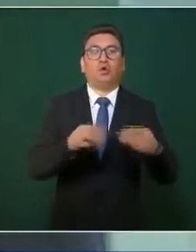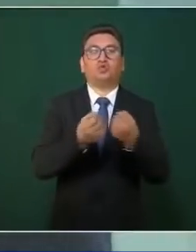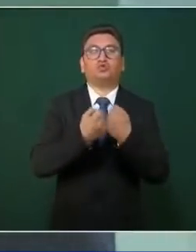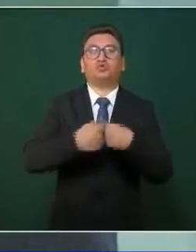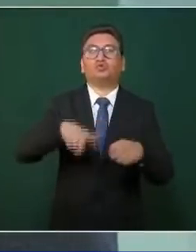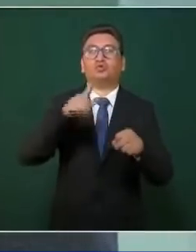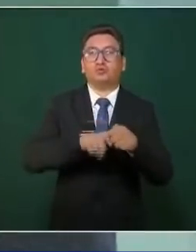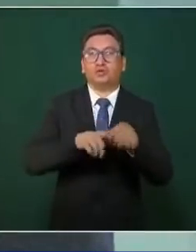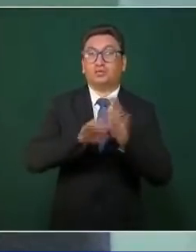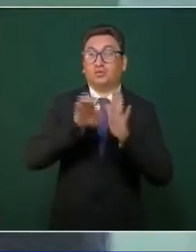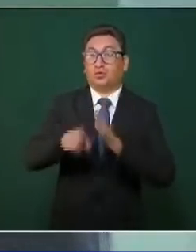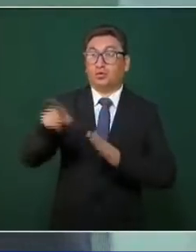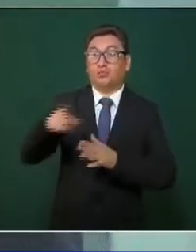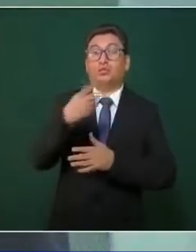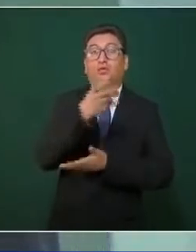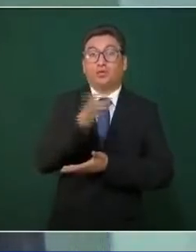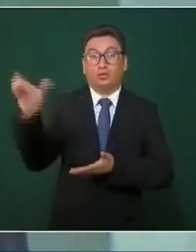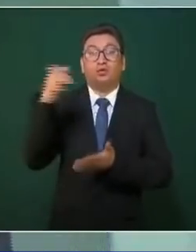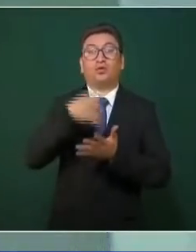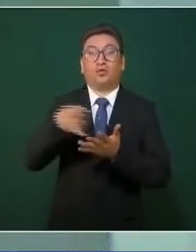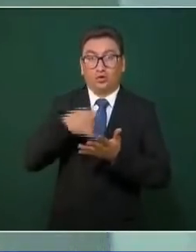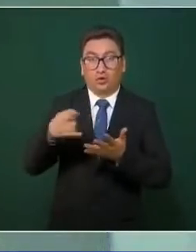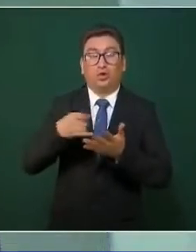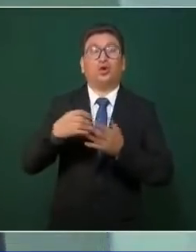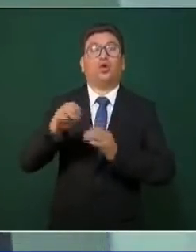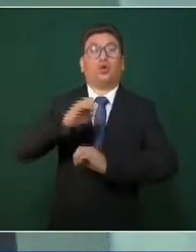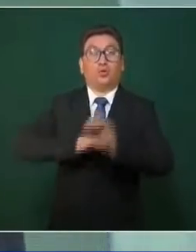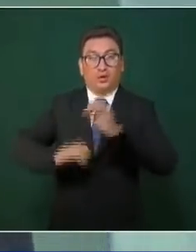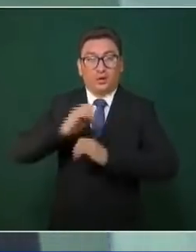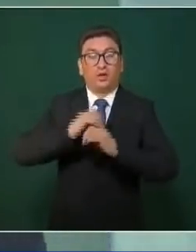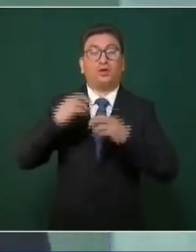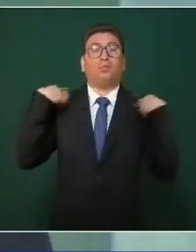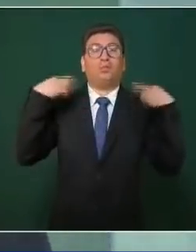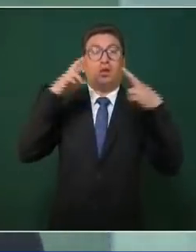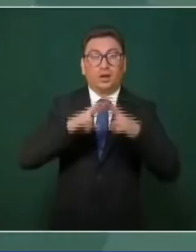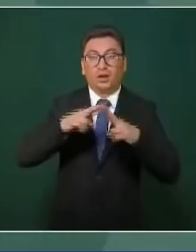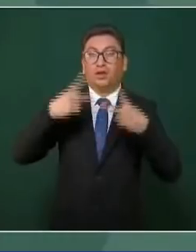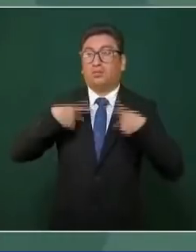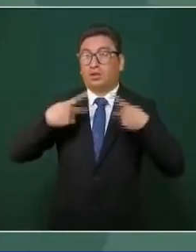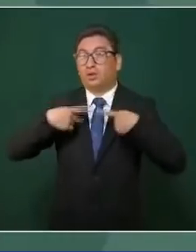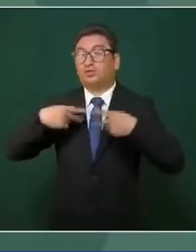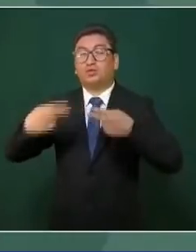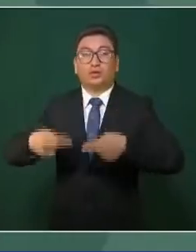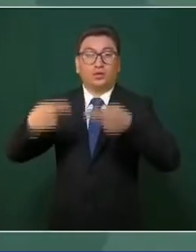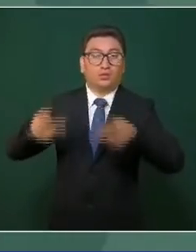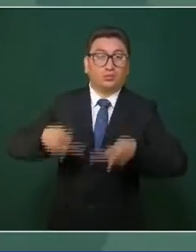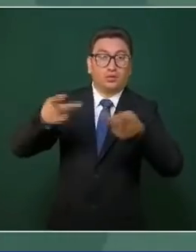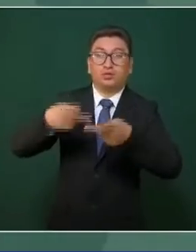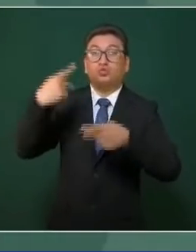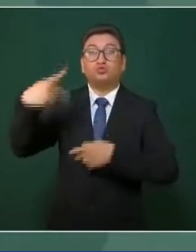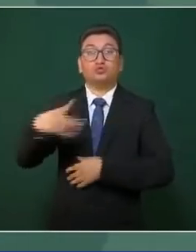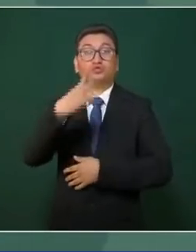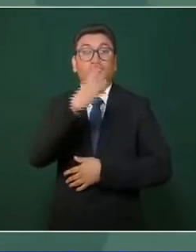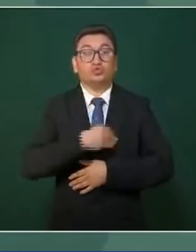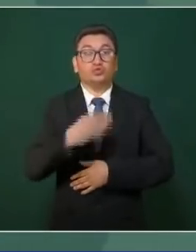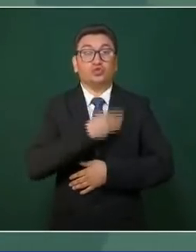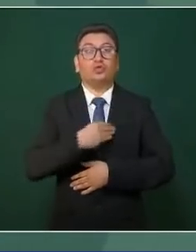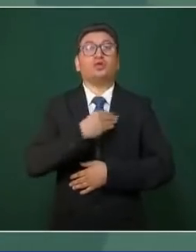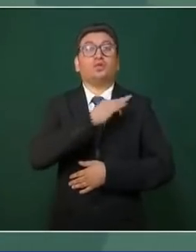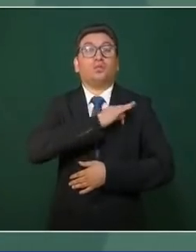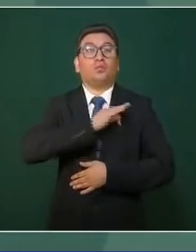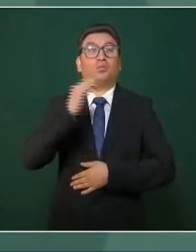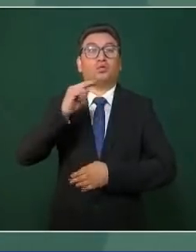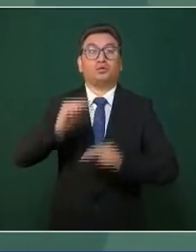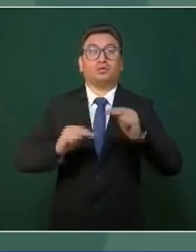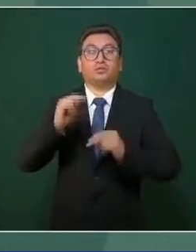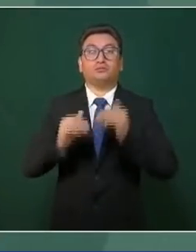del campesino, del obrero, del maestro, del comerciante pueda ascender en escala